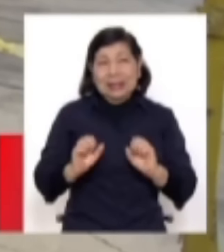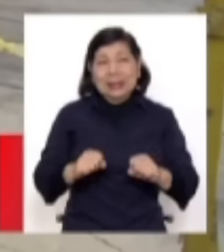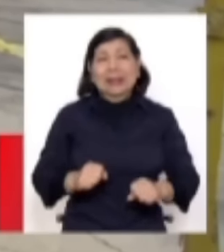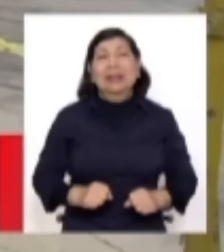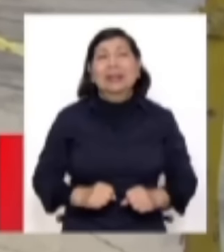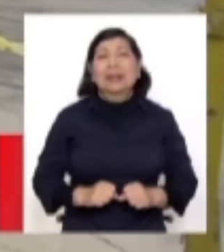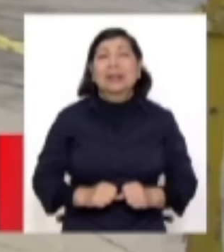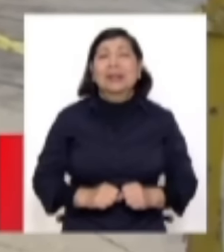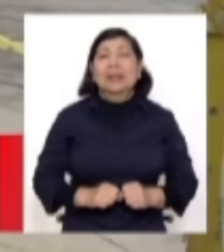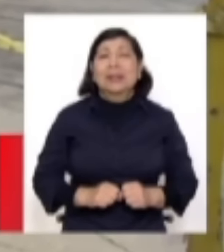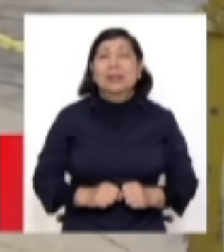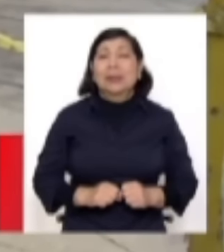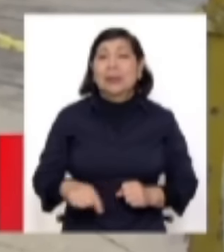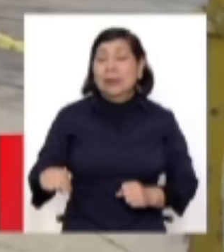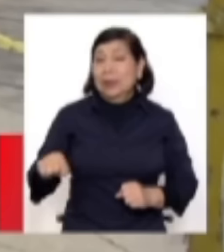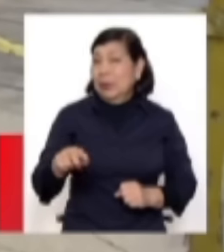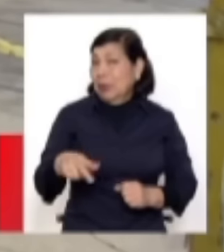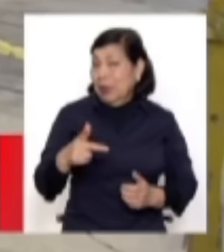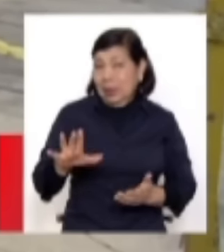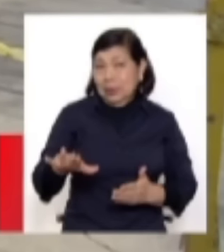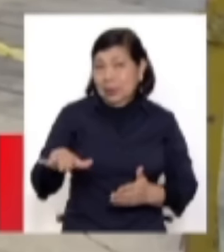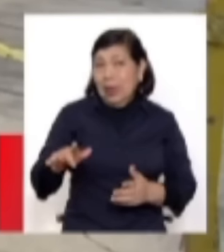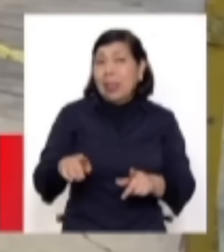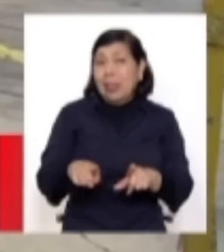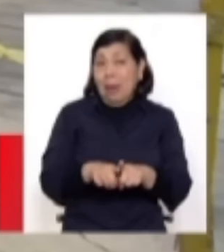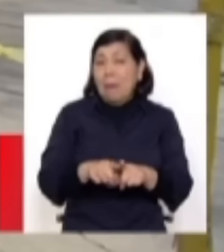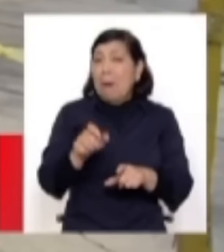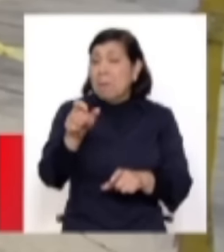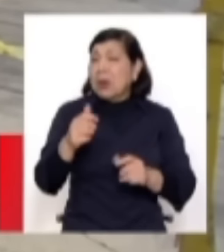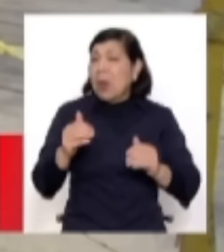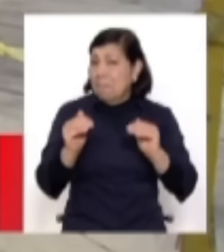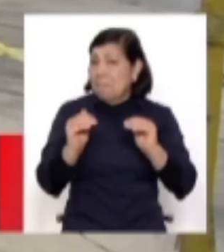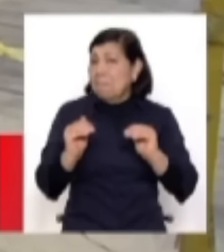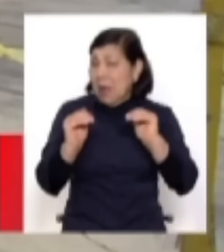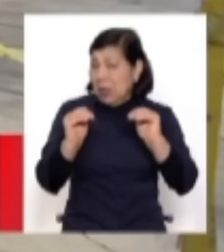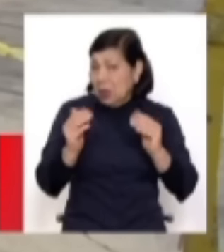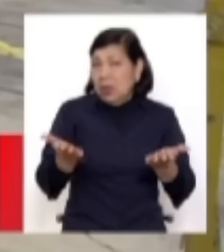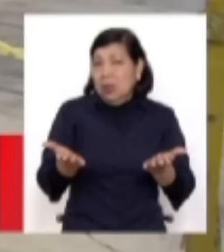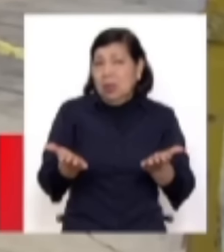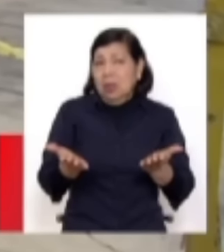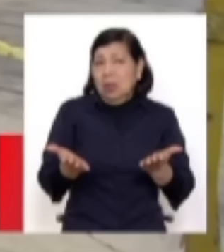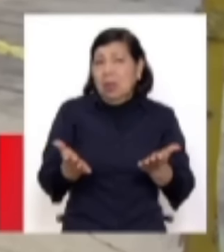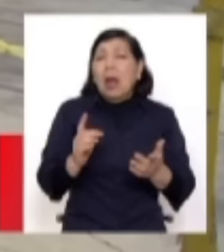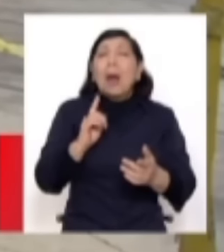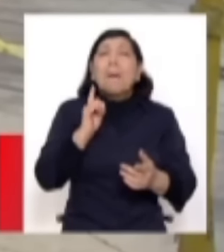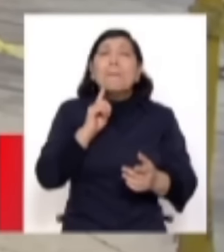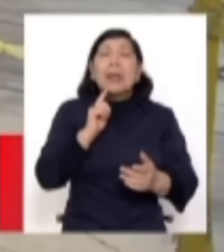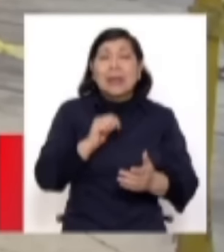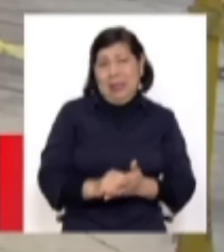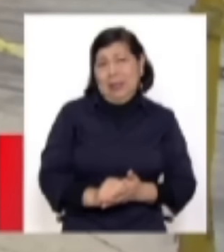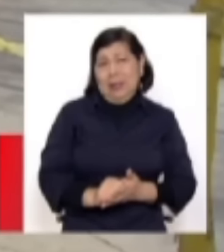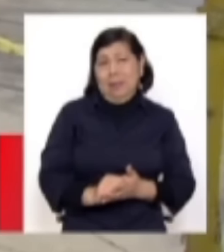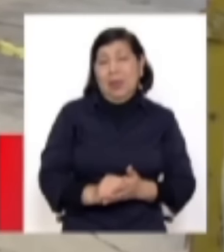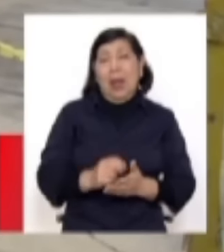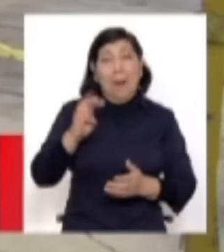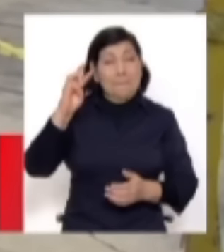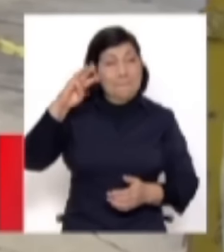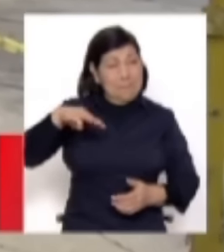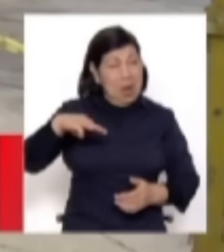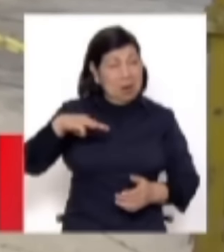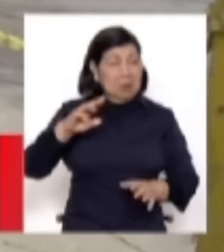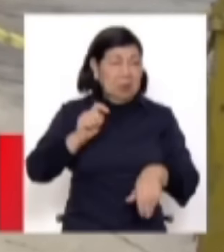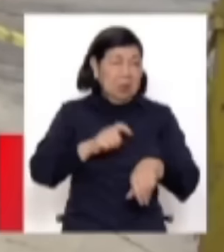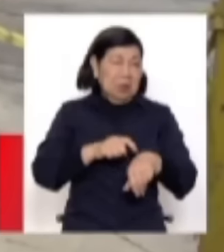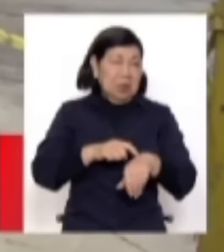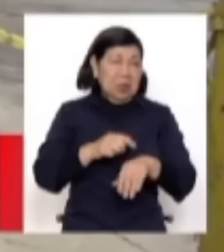vienen realizándose a no solamente a niños en este caso, sino también a personas adultas y a veces caen en este engaño. Resulta que el último martes, al promediar